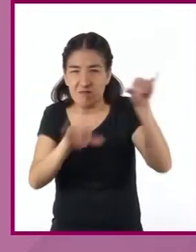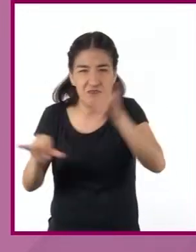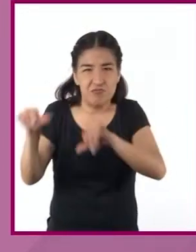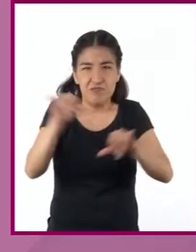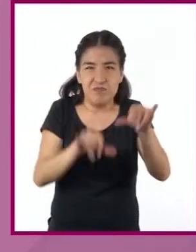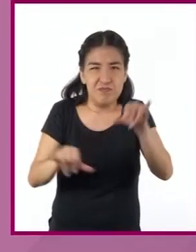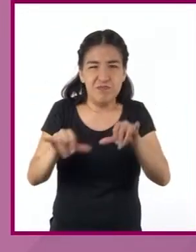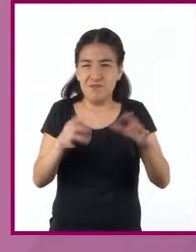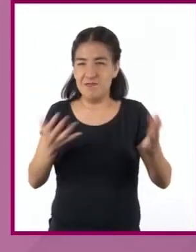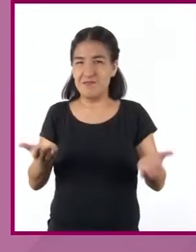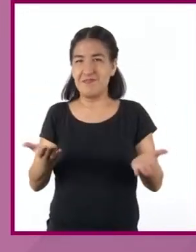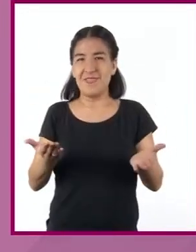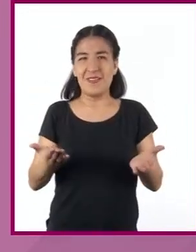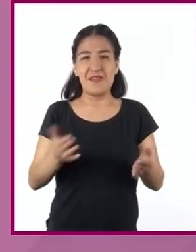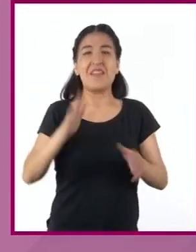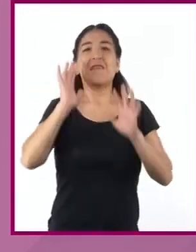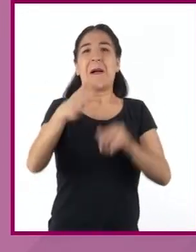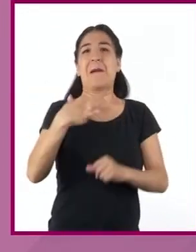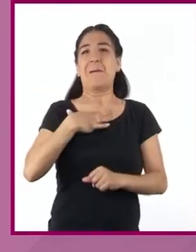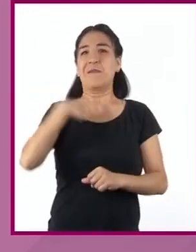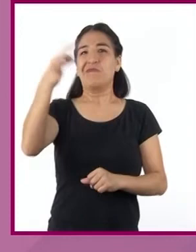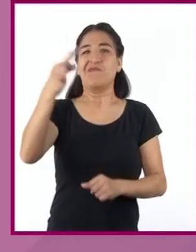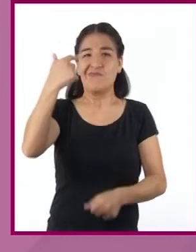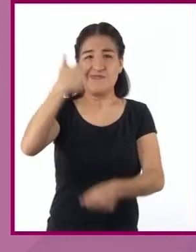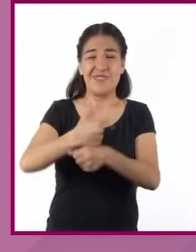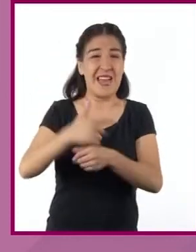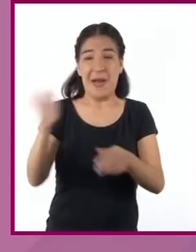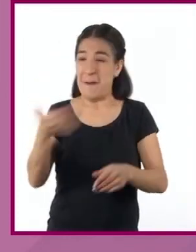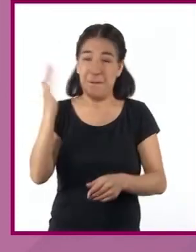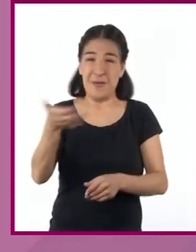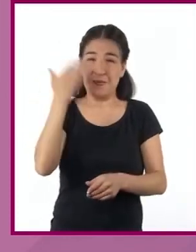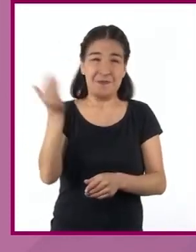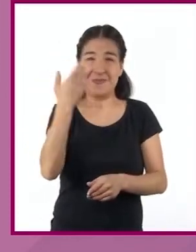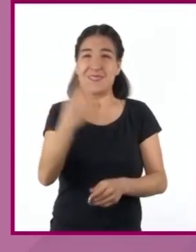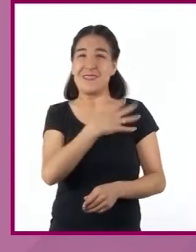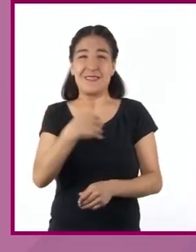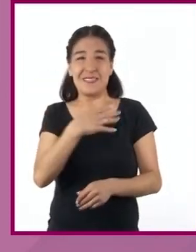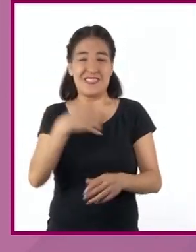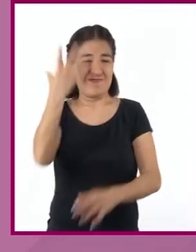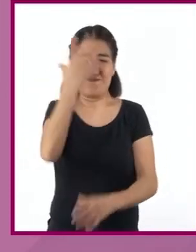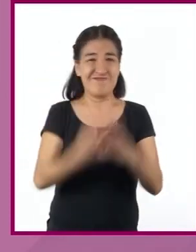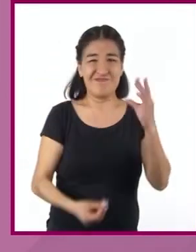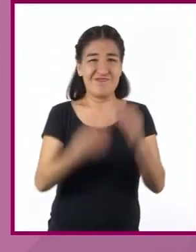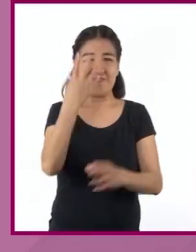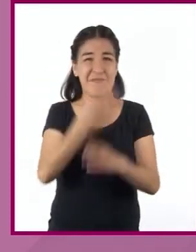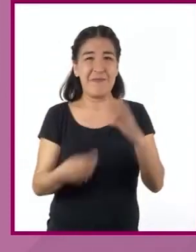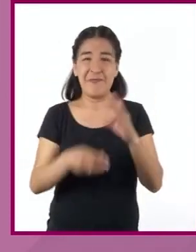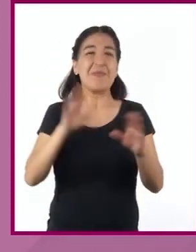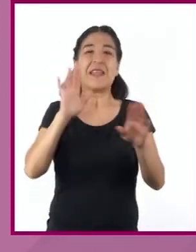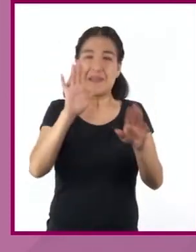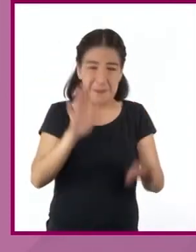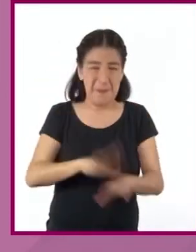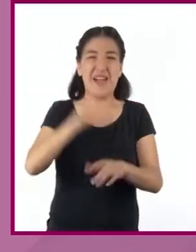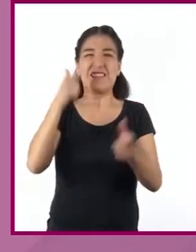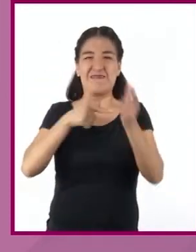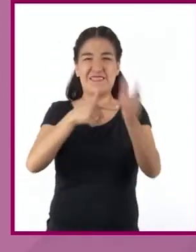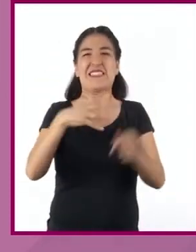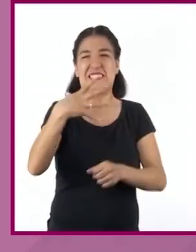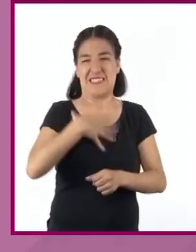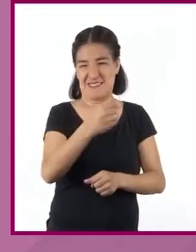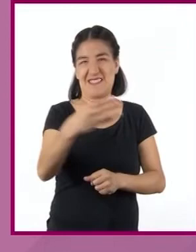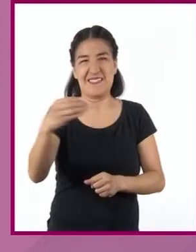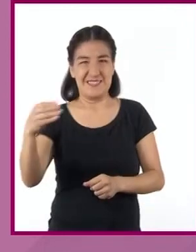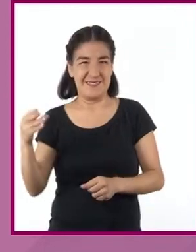erradicarme? ¡Me han encontrado! ¡Vámonos, hijos míos! ¡Salgamos de aquí y sigamos transmitiendo la